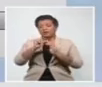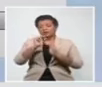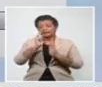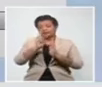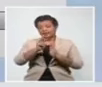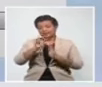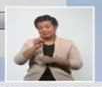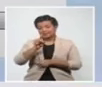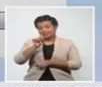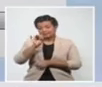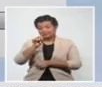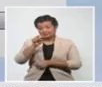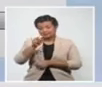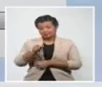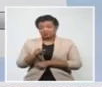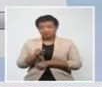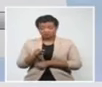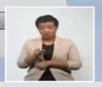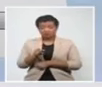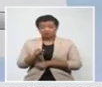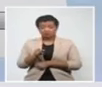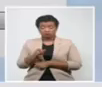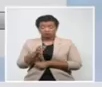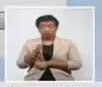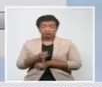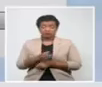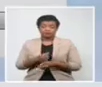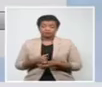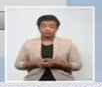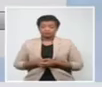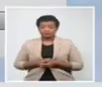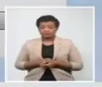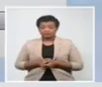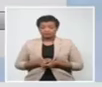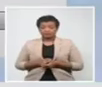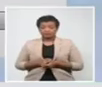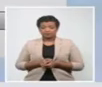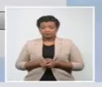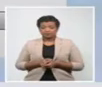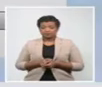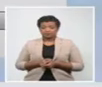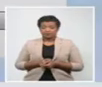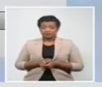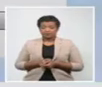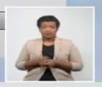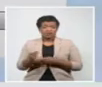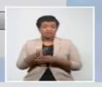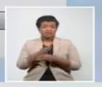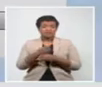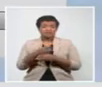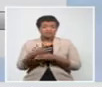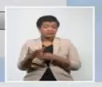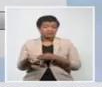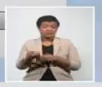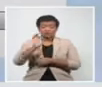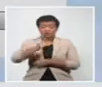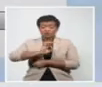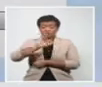8.317 casos, personas con la COVID-19, lo cual da una tasa de letalidad